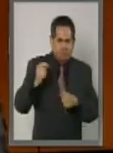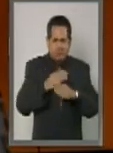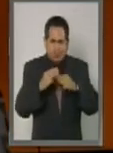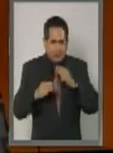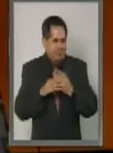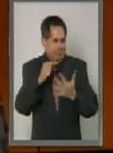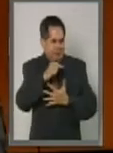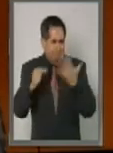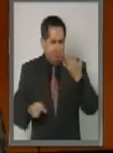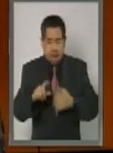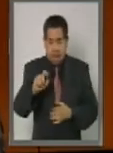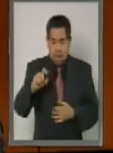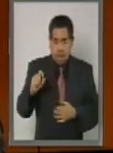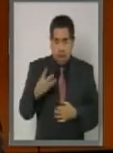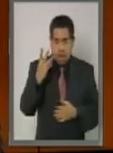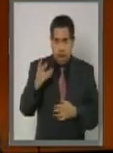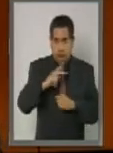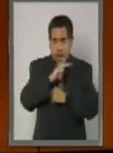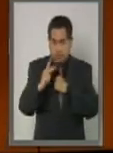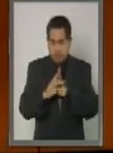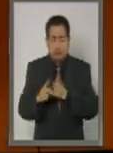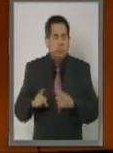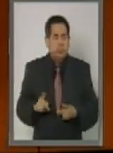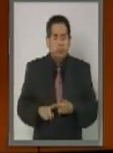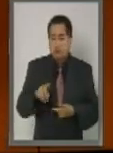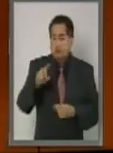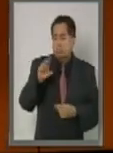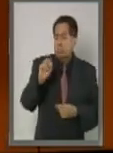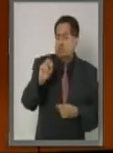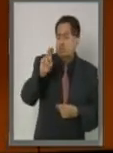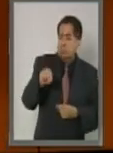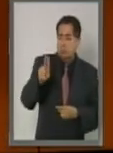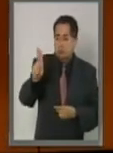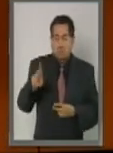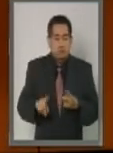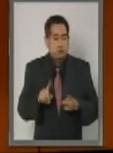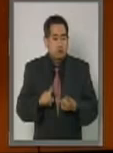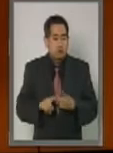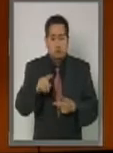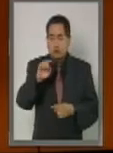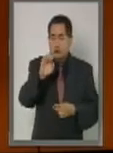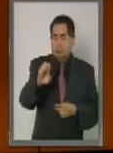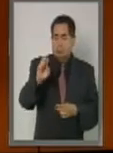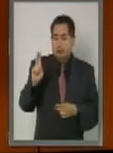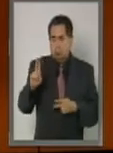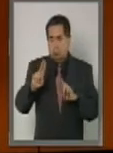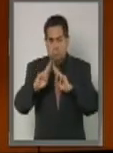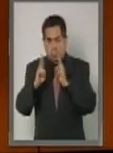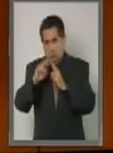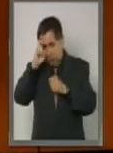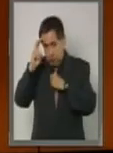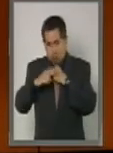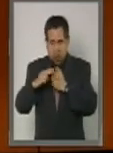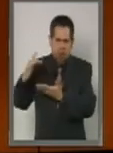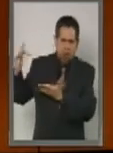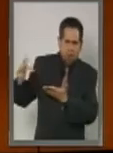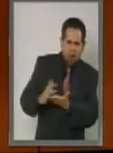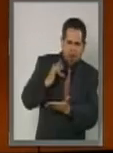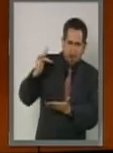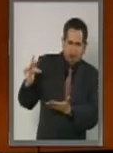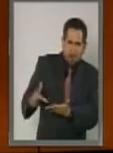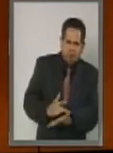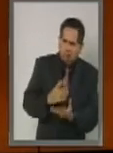24 países, la Organización de Naciones Unidas y de la Unión Europea. Recibimos en